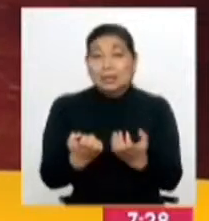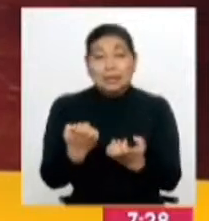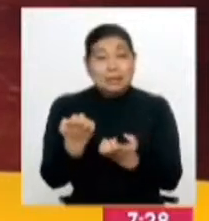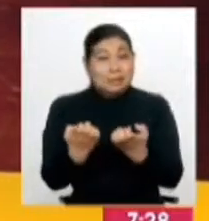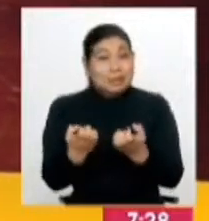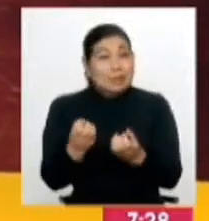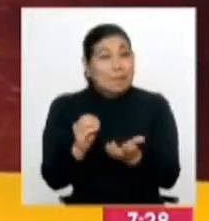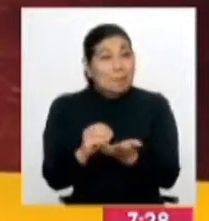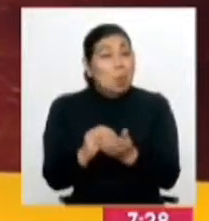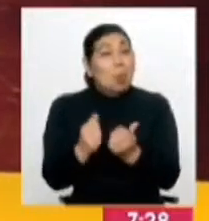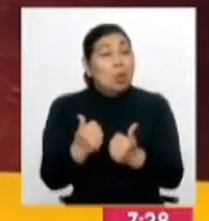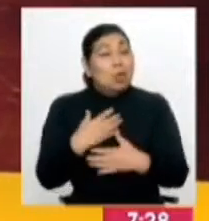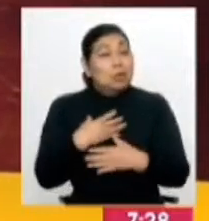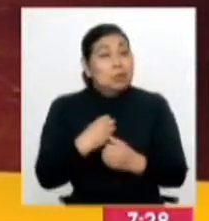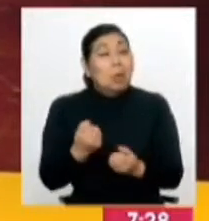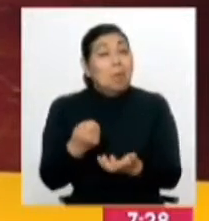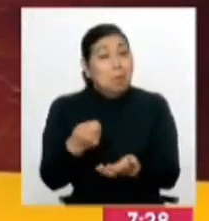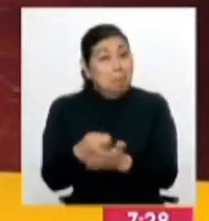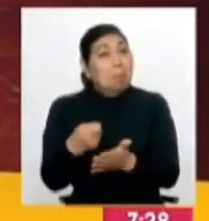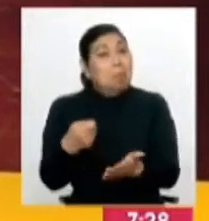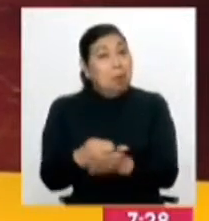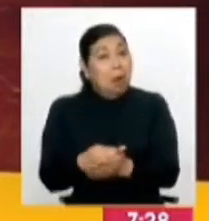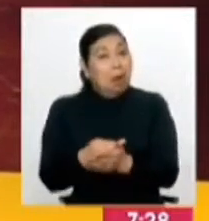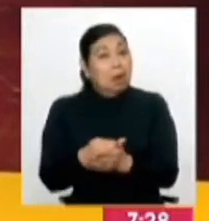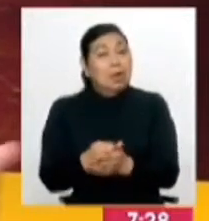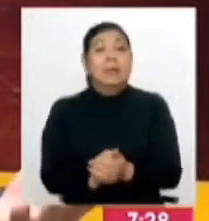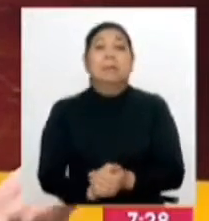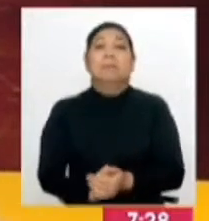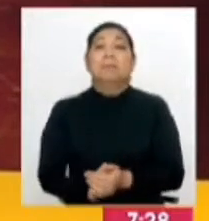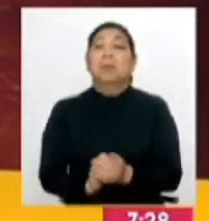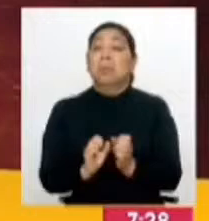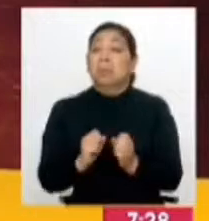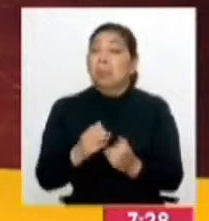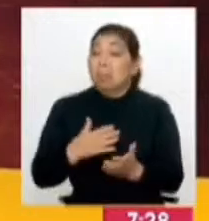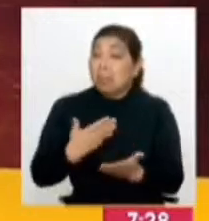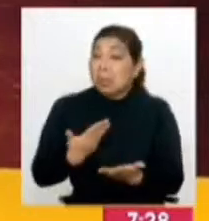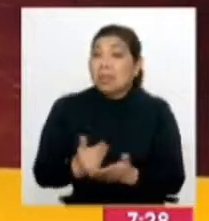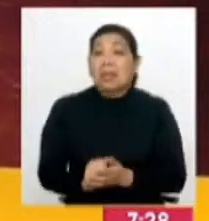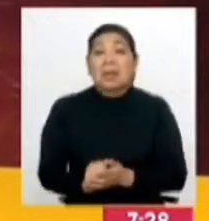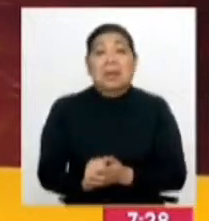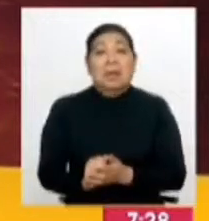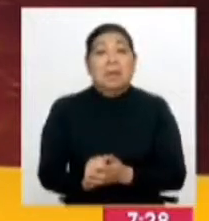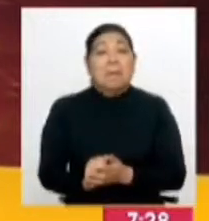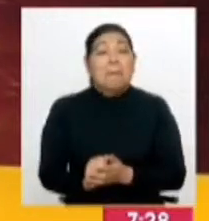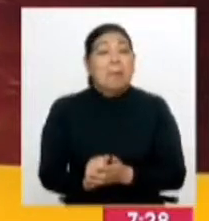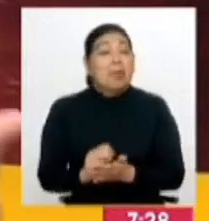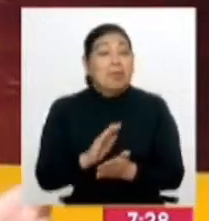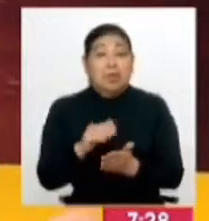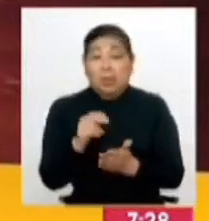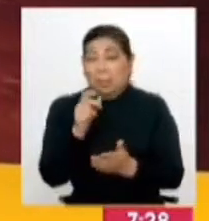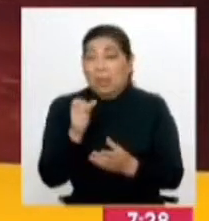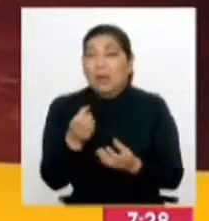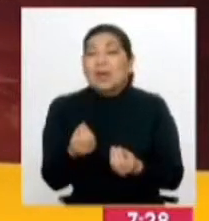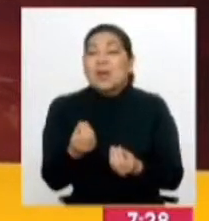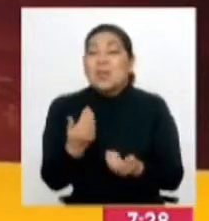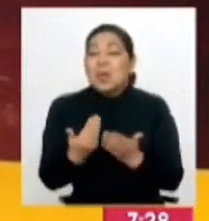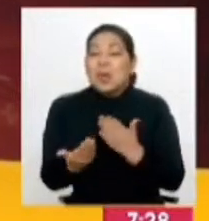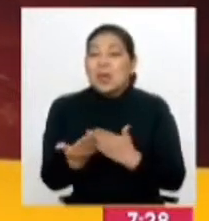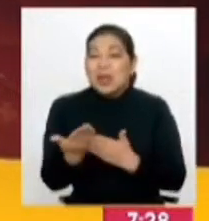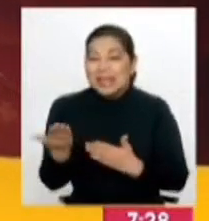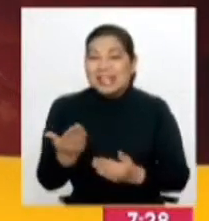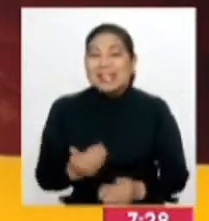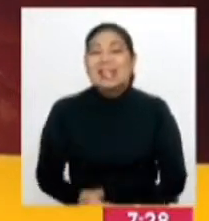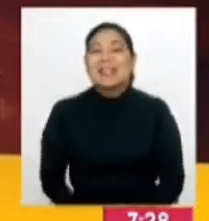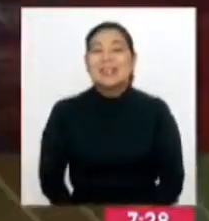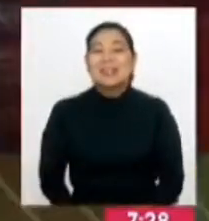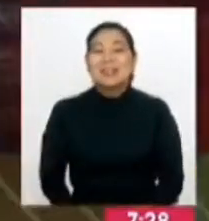que demuestran, claro, la buena salud financiera de esta institución, ¿no? Que podríamos decir que es el banco de todos los peruanos. ¿Qué tal, Matías? ¿Cómo le va?